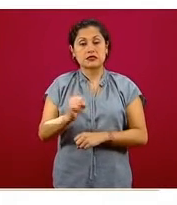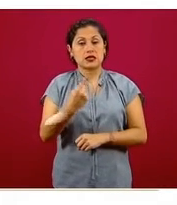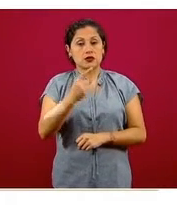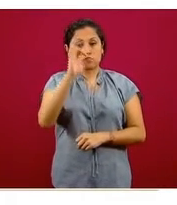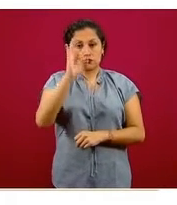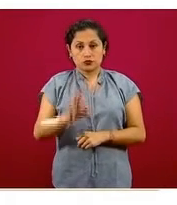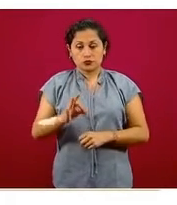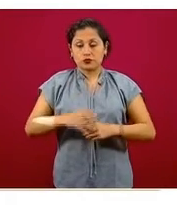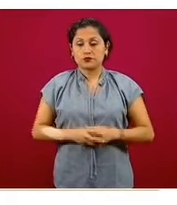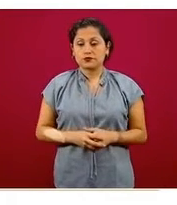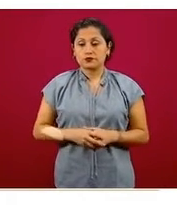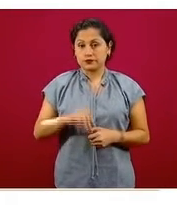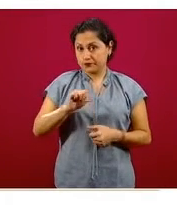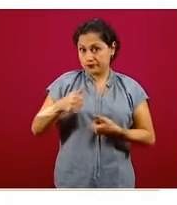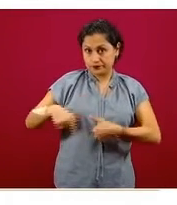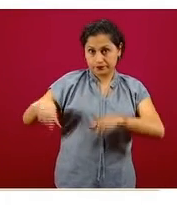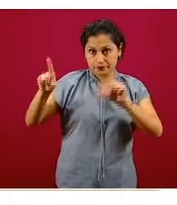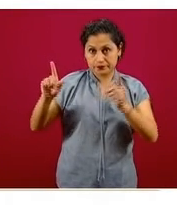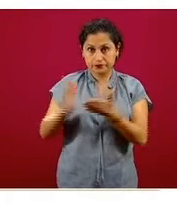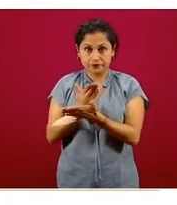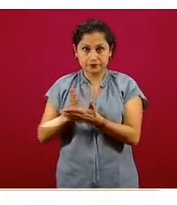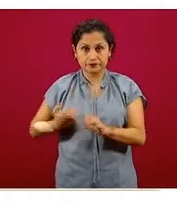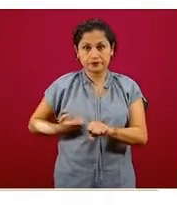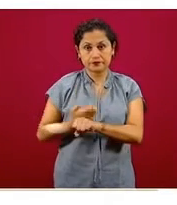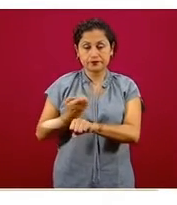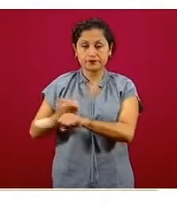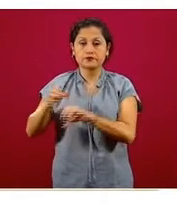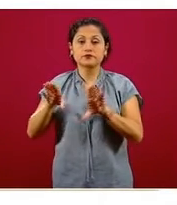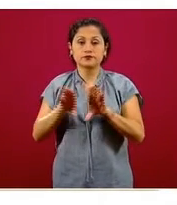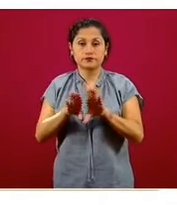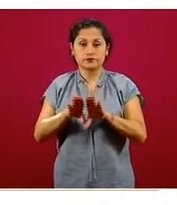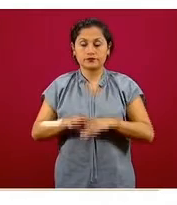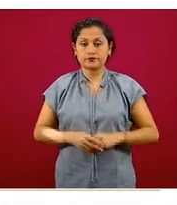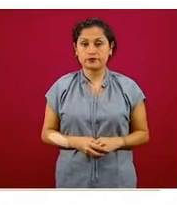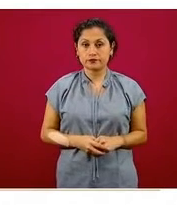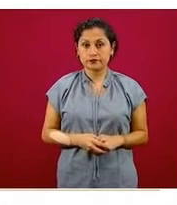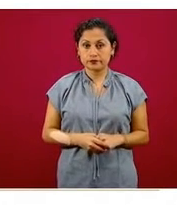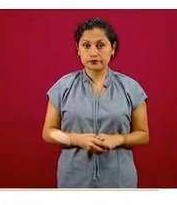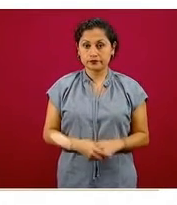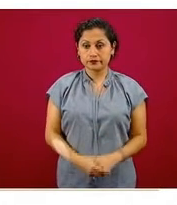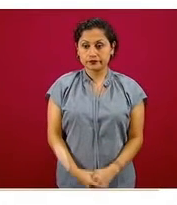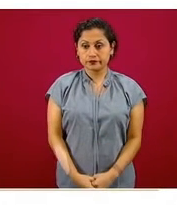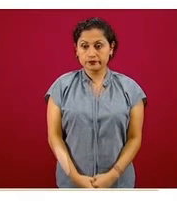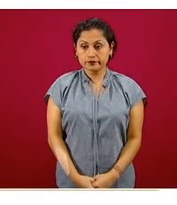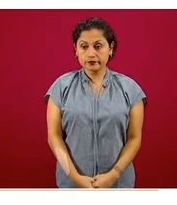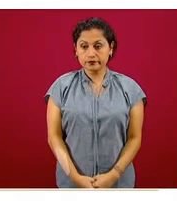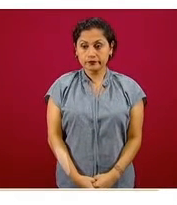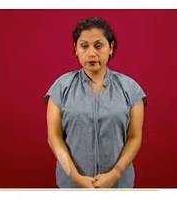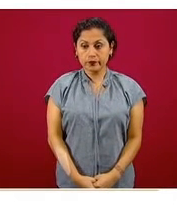la siguiente diapositiva para ver cómo se distribuye la ocupación ya a nivel nacional.